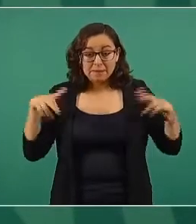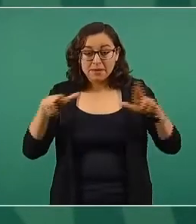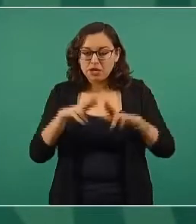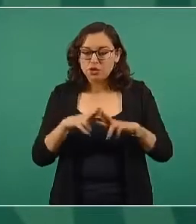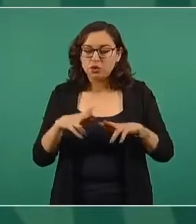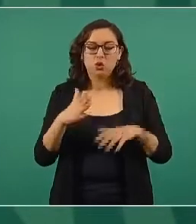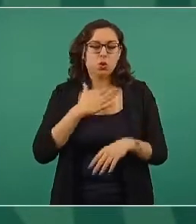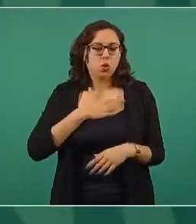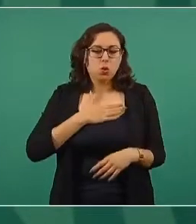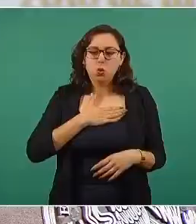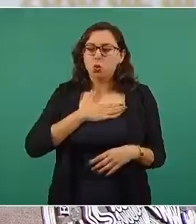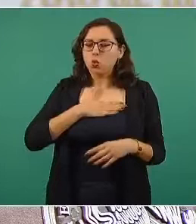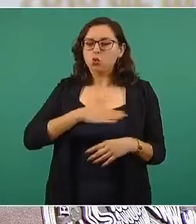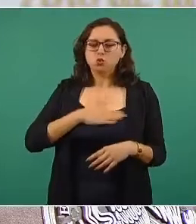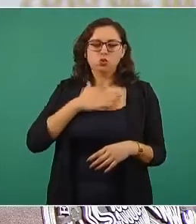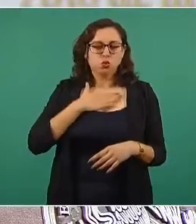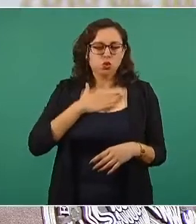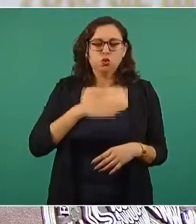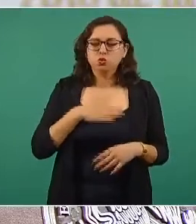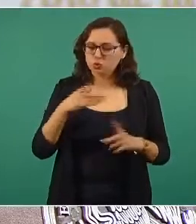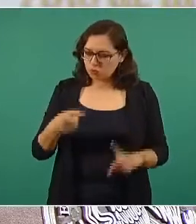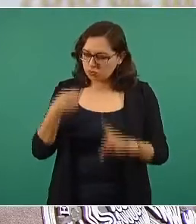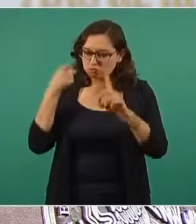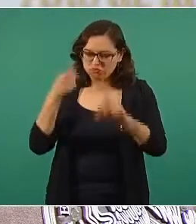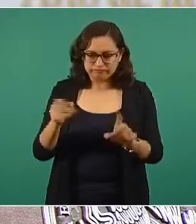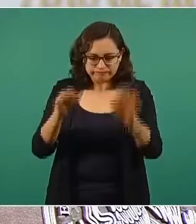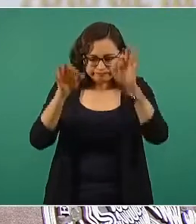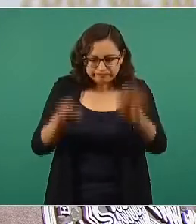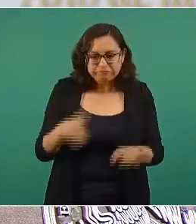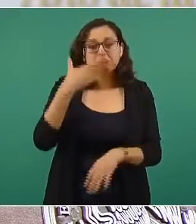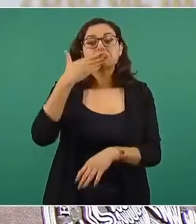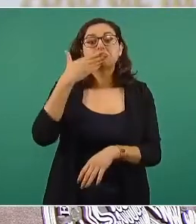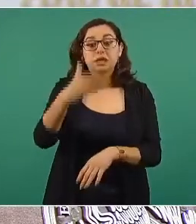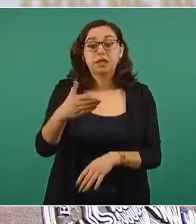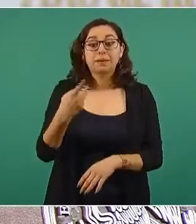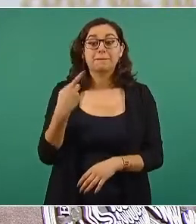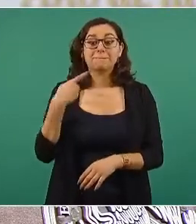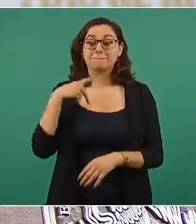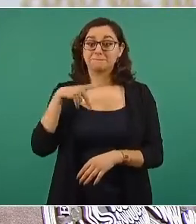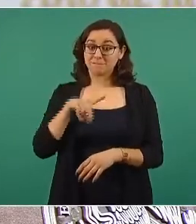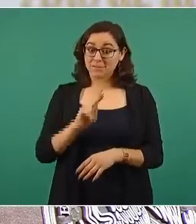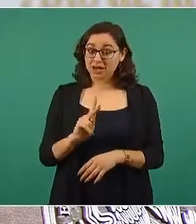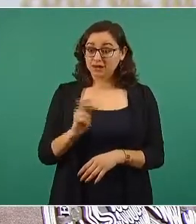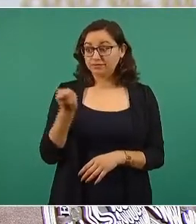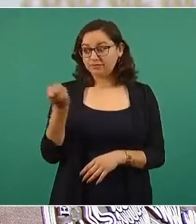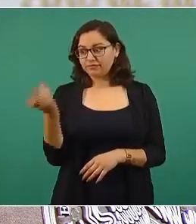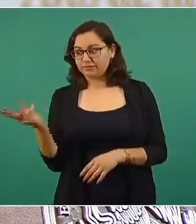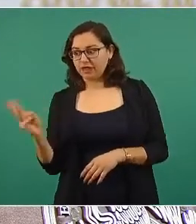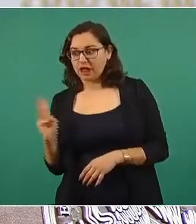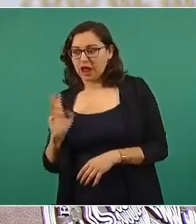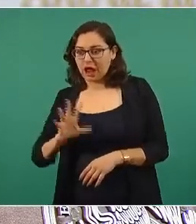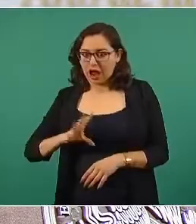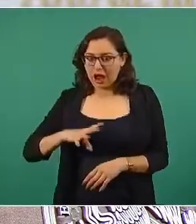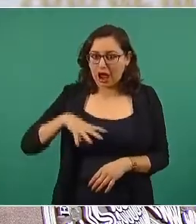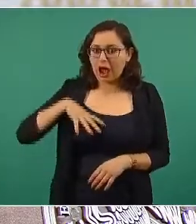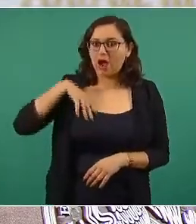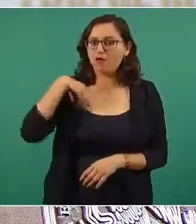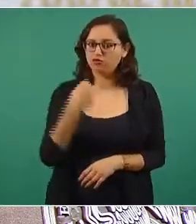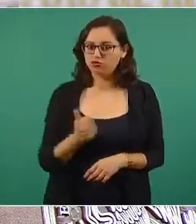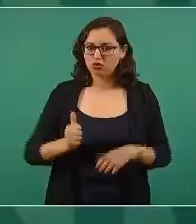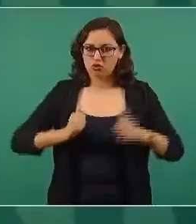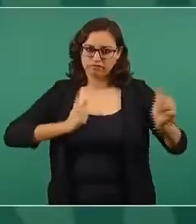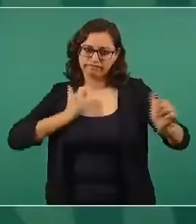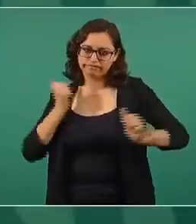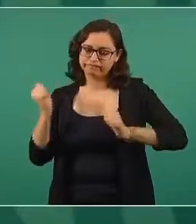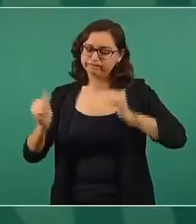pero no debe de utilizarse por nadie para medrar. Pero eso